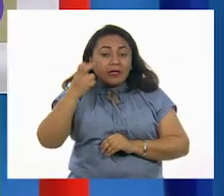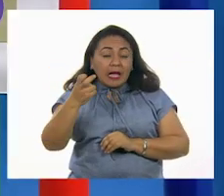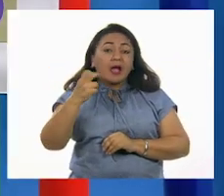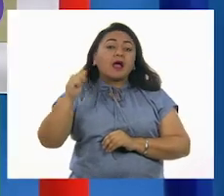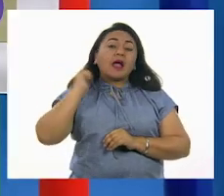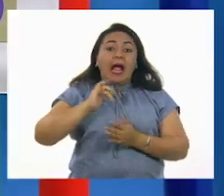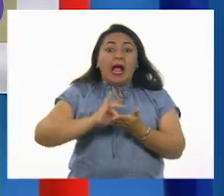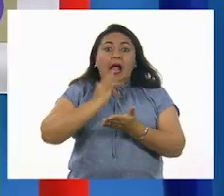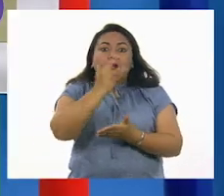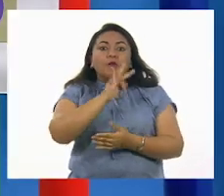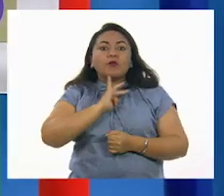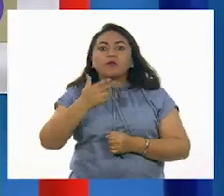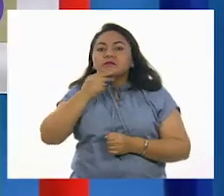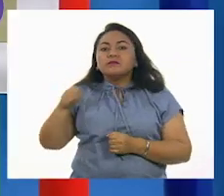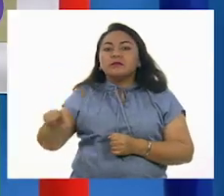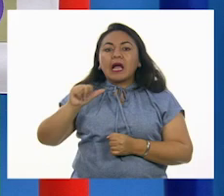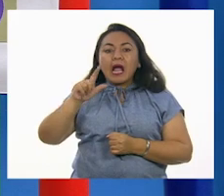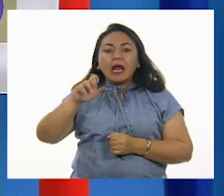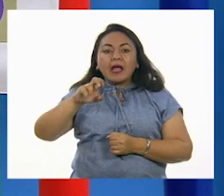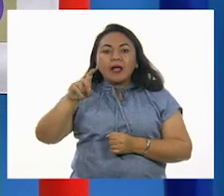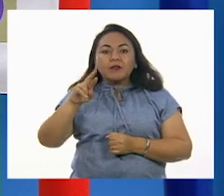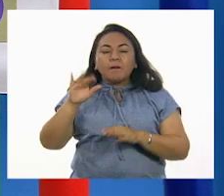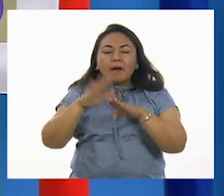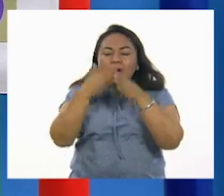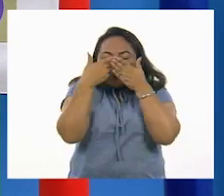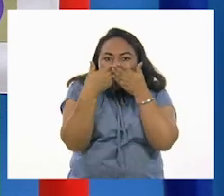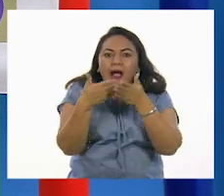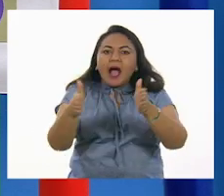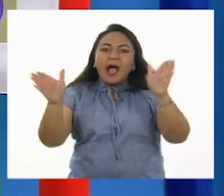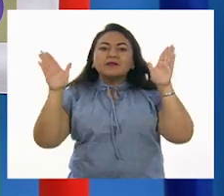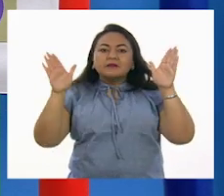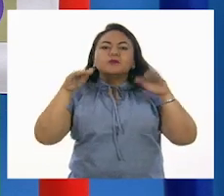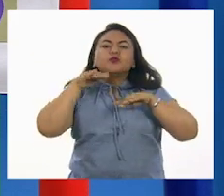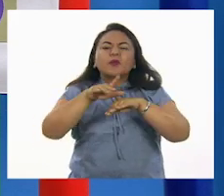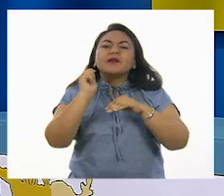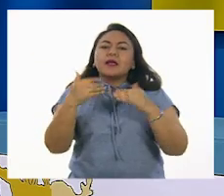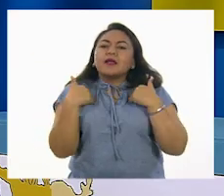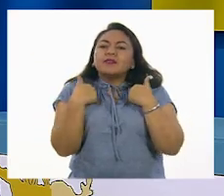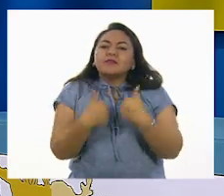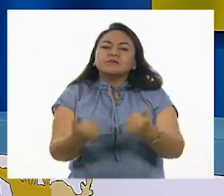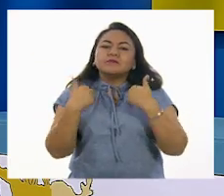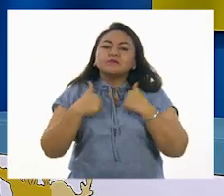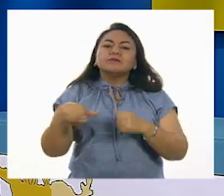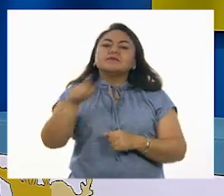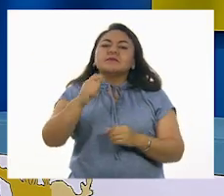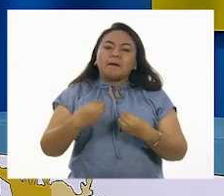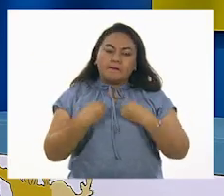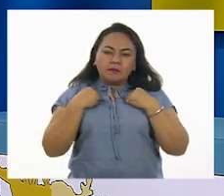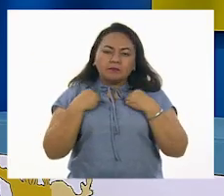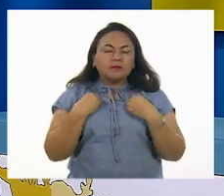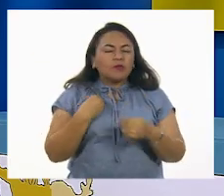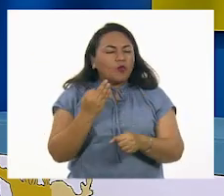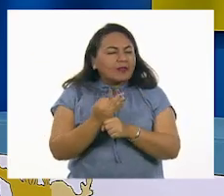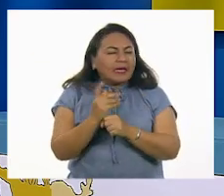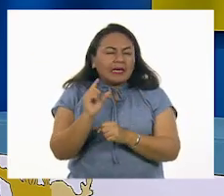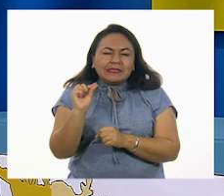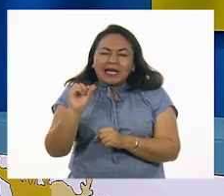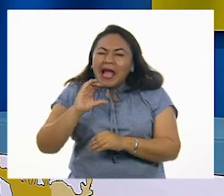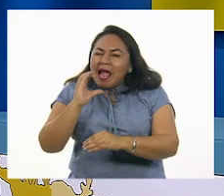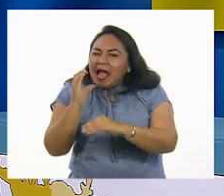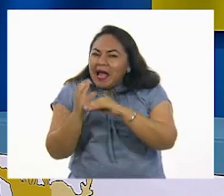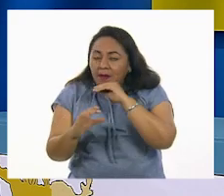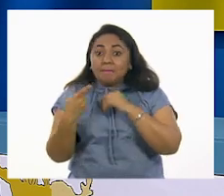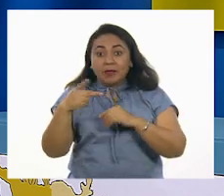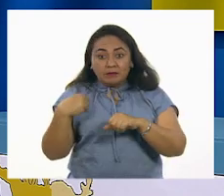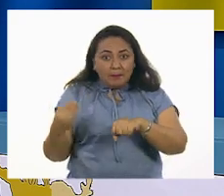disciplinas que le permitió a Alejandro ampliar su visión y entendimiento sobre la vida. Casi terminamos con nuestro esquema. Para